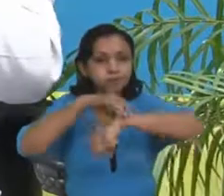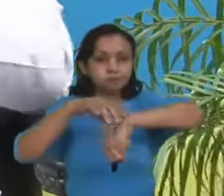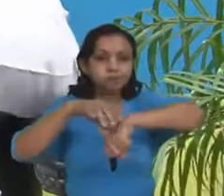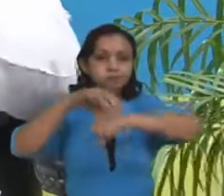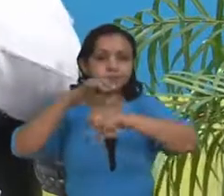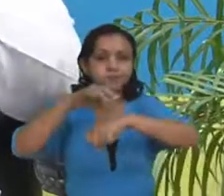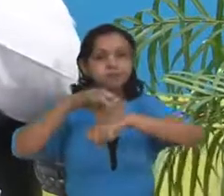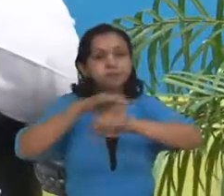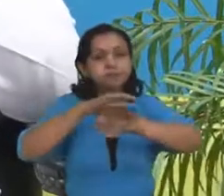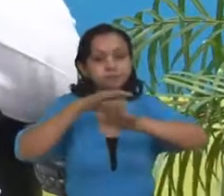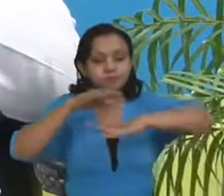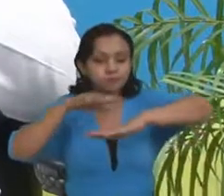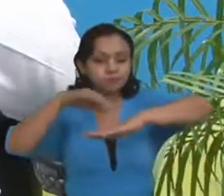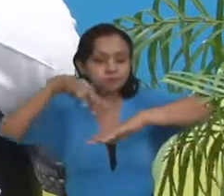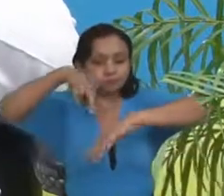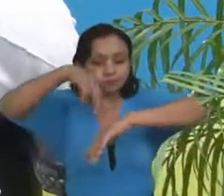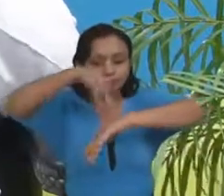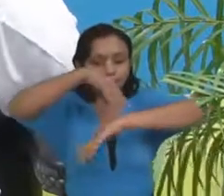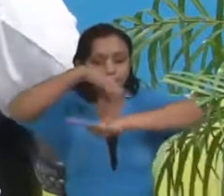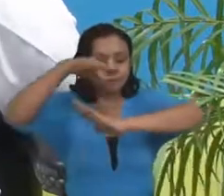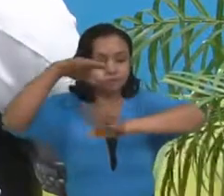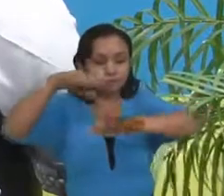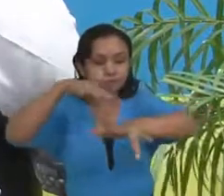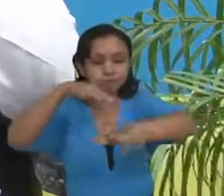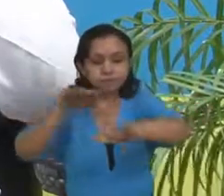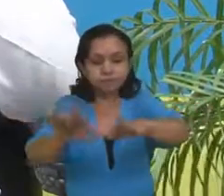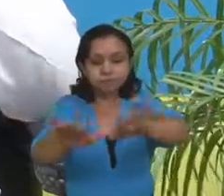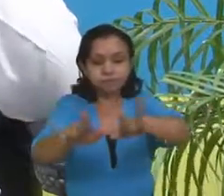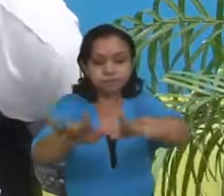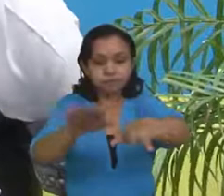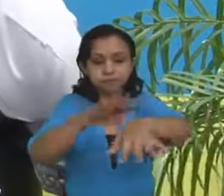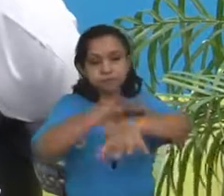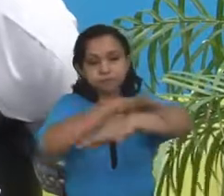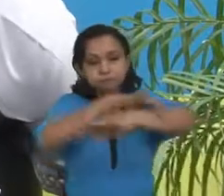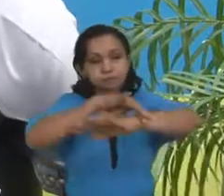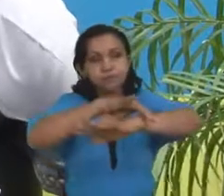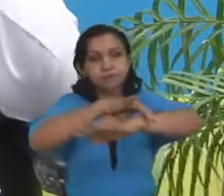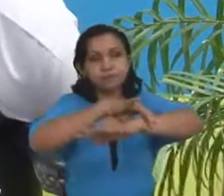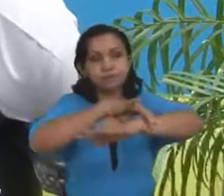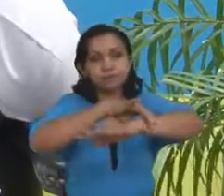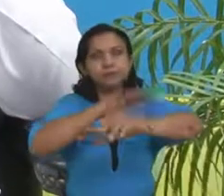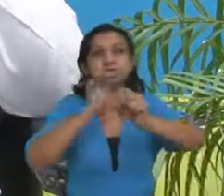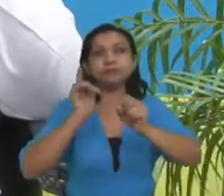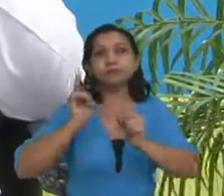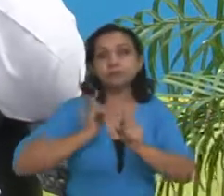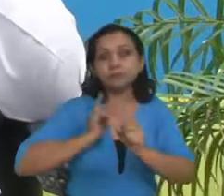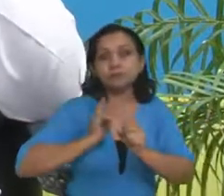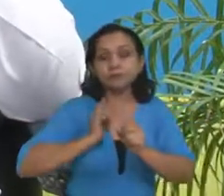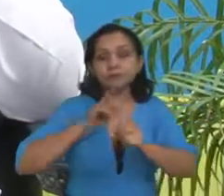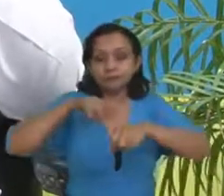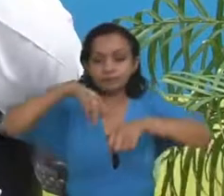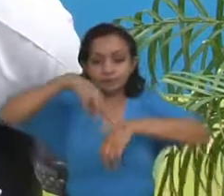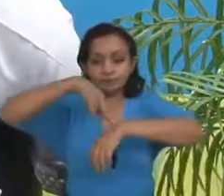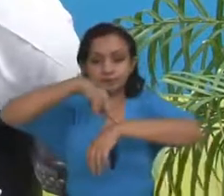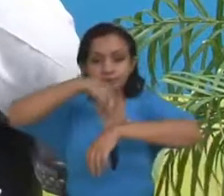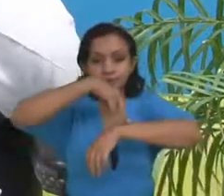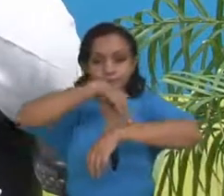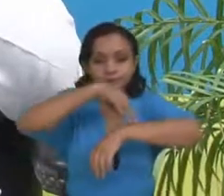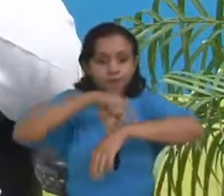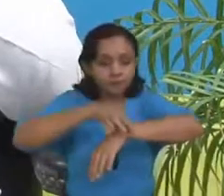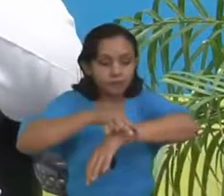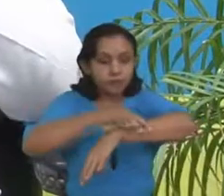el tobillo principalmente, y las estructuras que mantienen la estabilidad, que son los